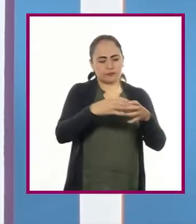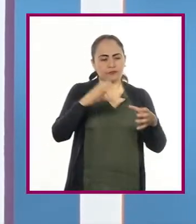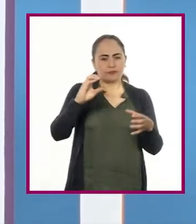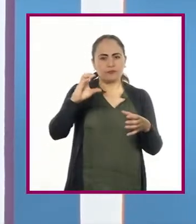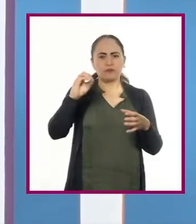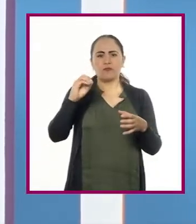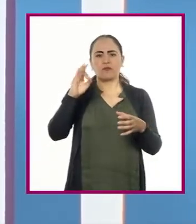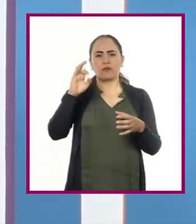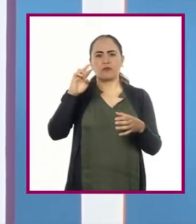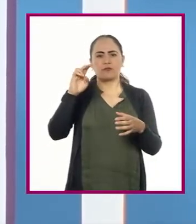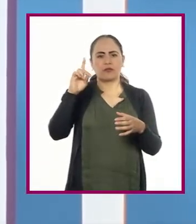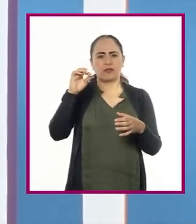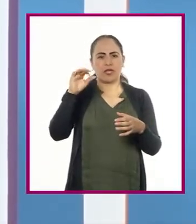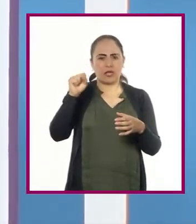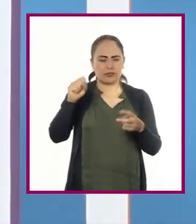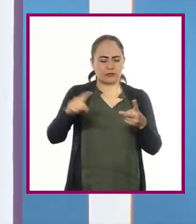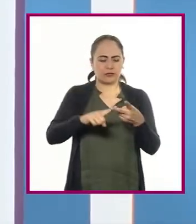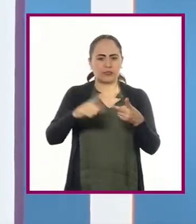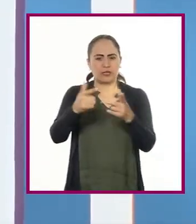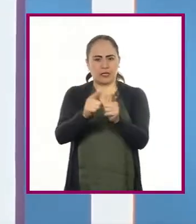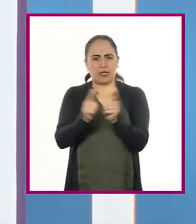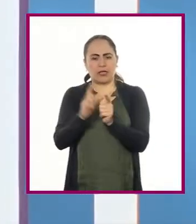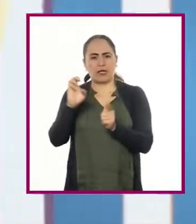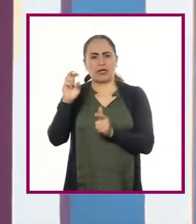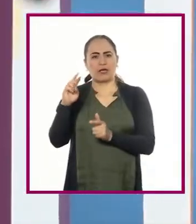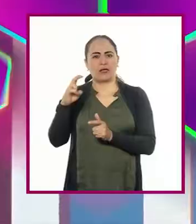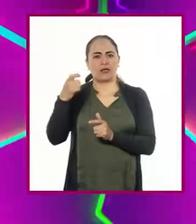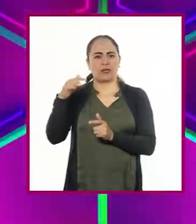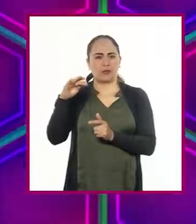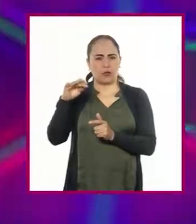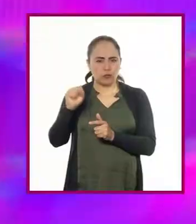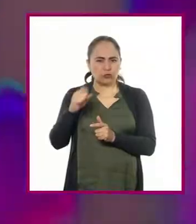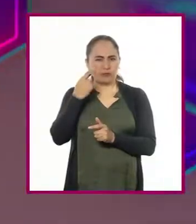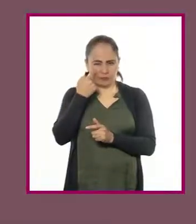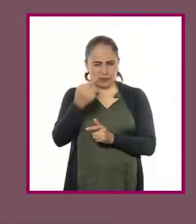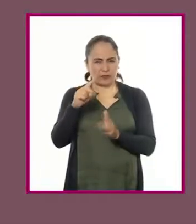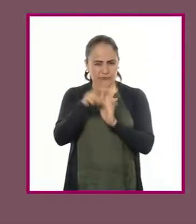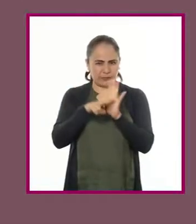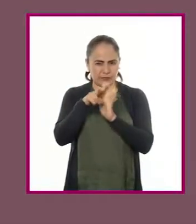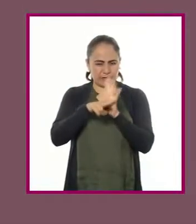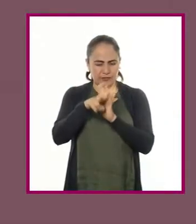y gremios, veamos y escuchemos el siguiente video.